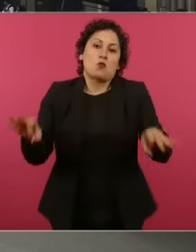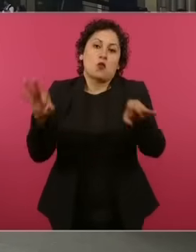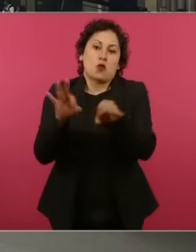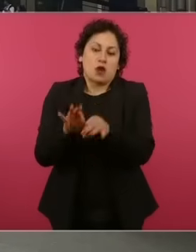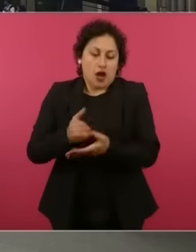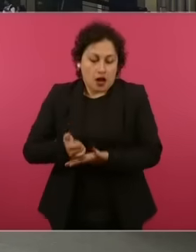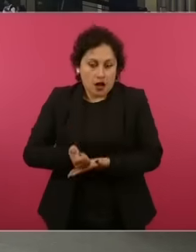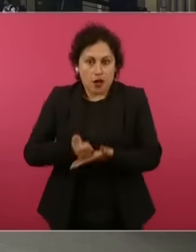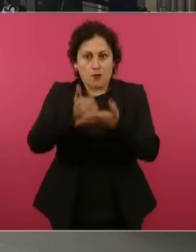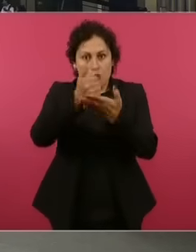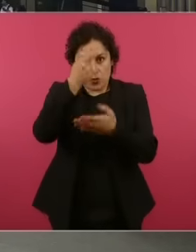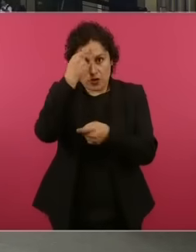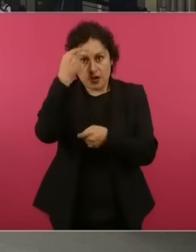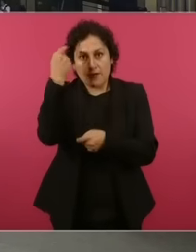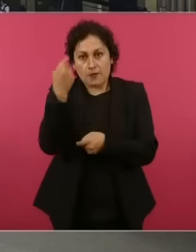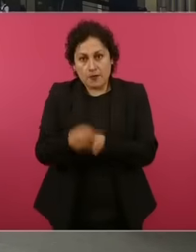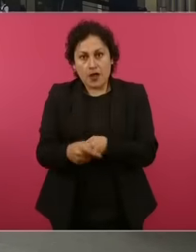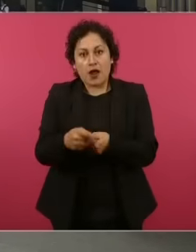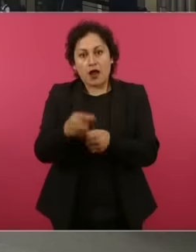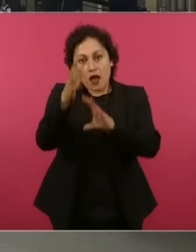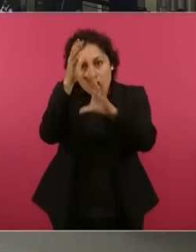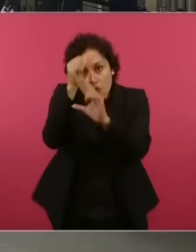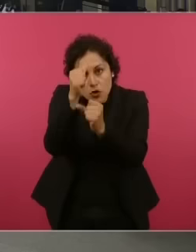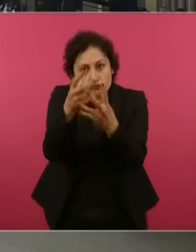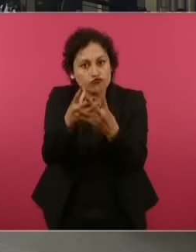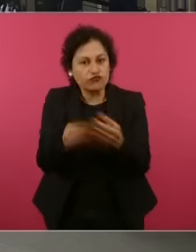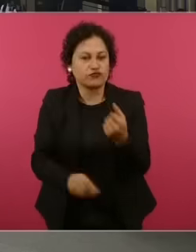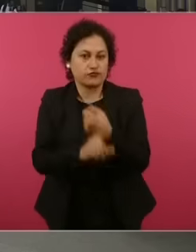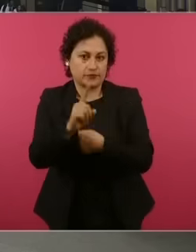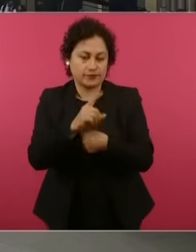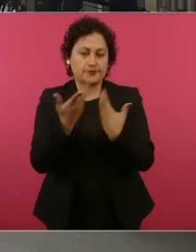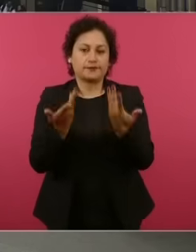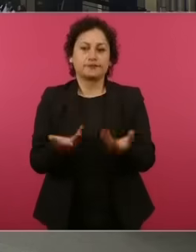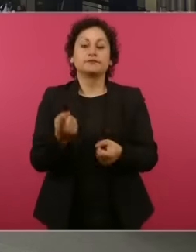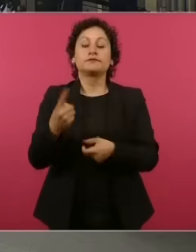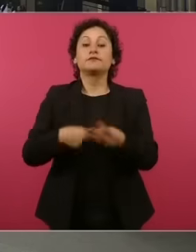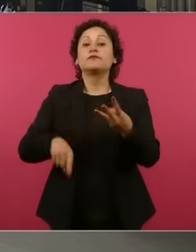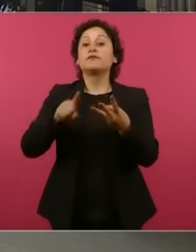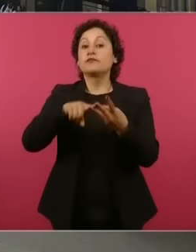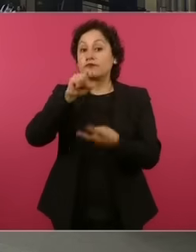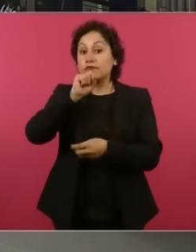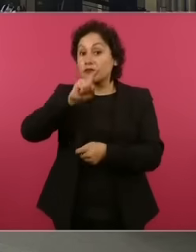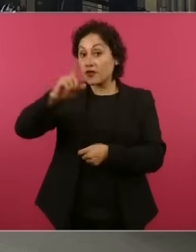este proceso de acuerdo. También está el capitán